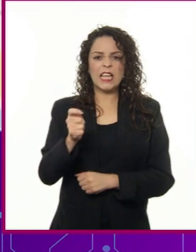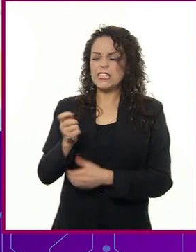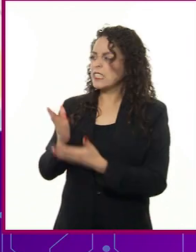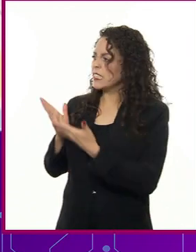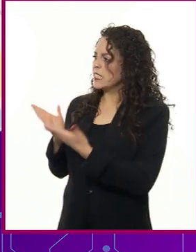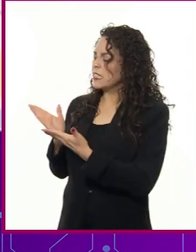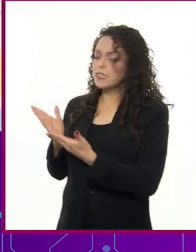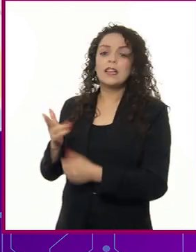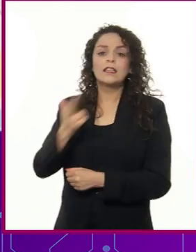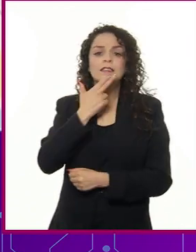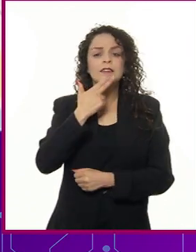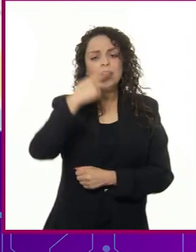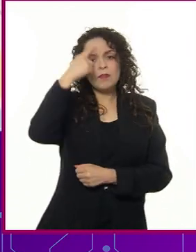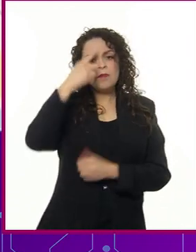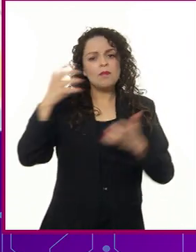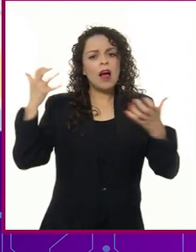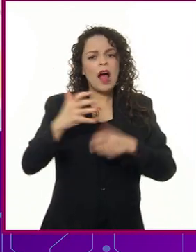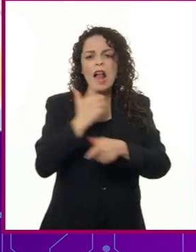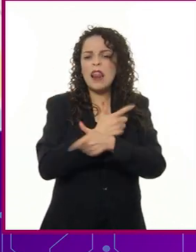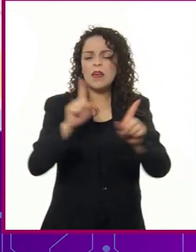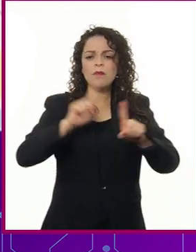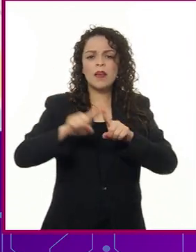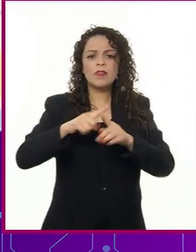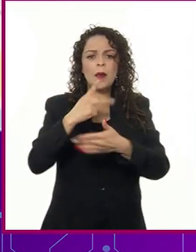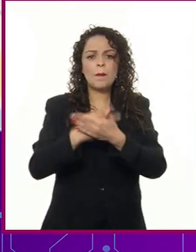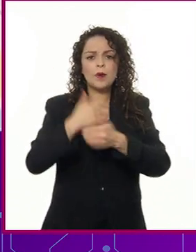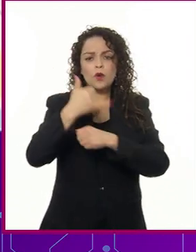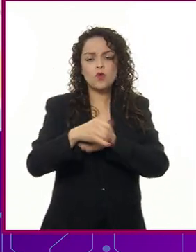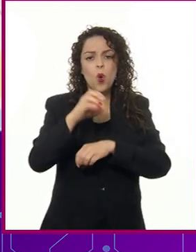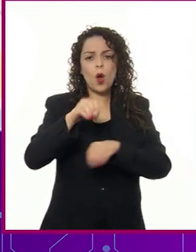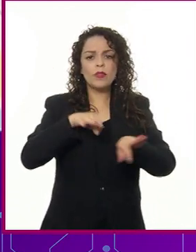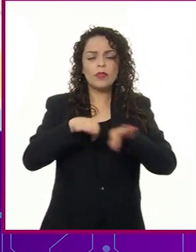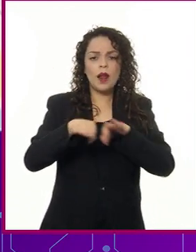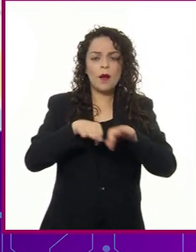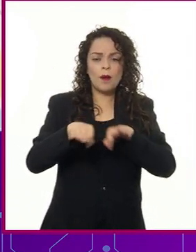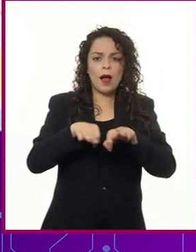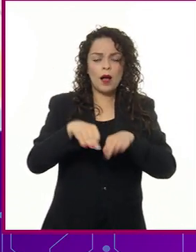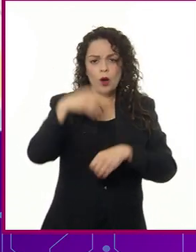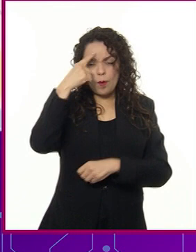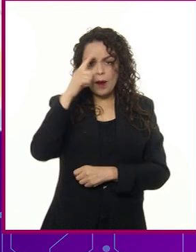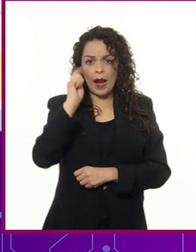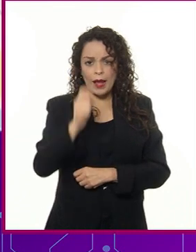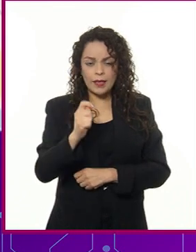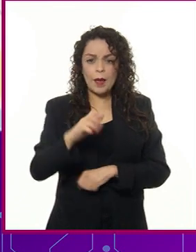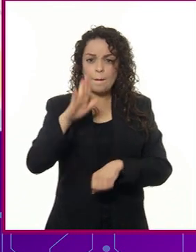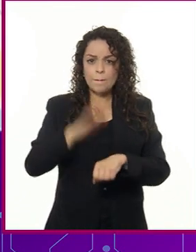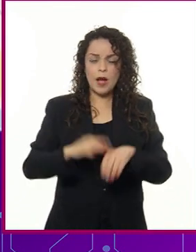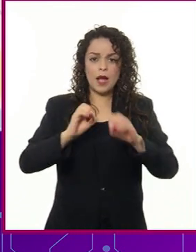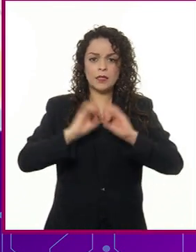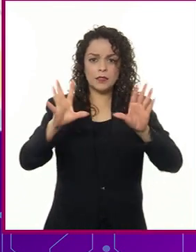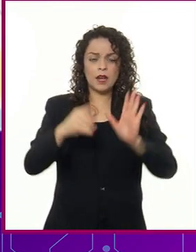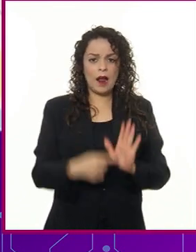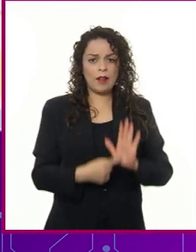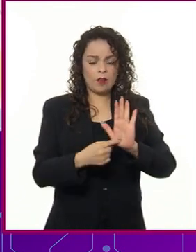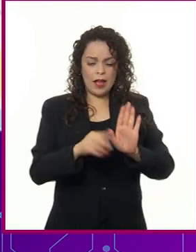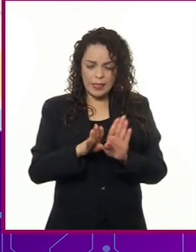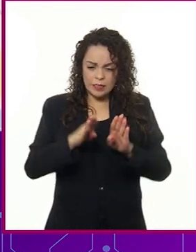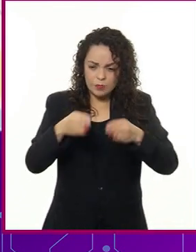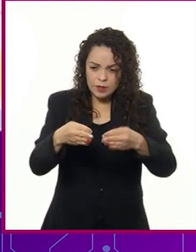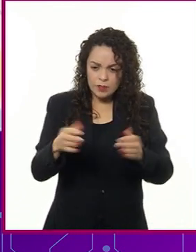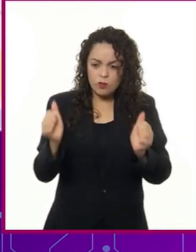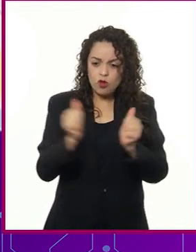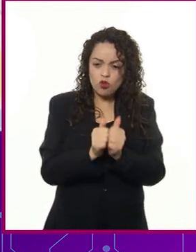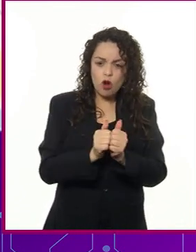la realización de cualquier tipo de proyecto o trabajo donde se tengan que especificar y representar